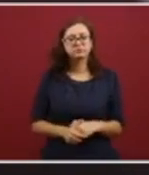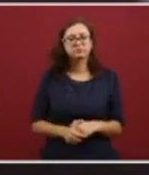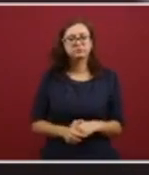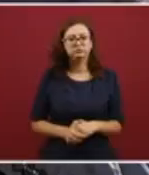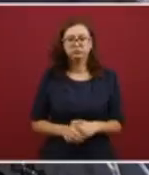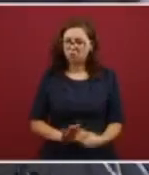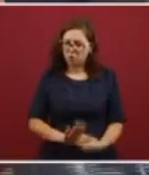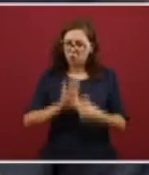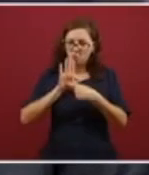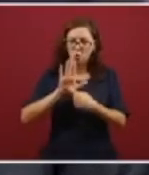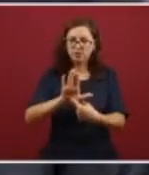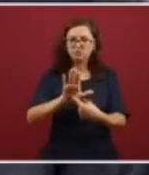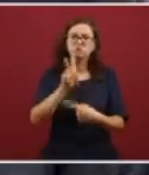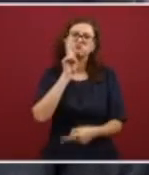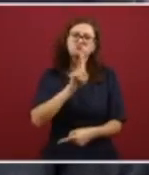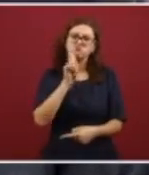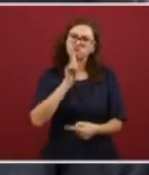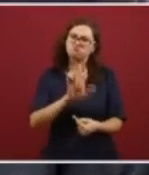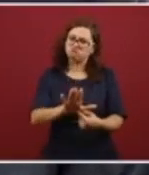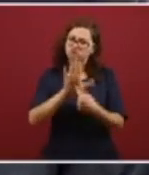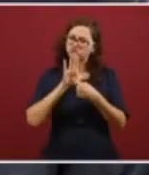Lo pruebo.